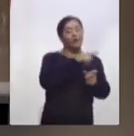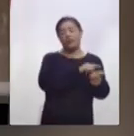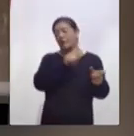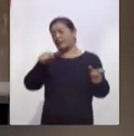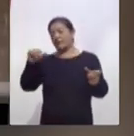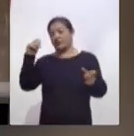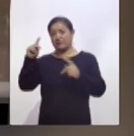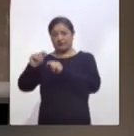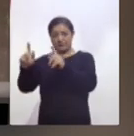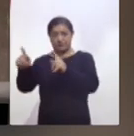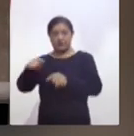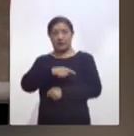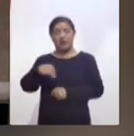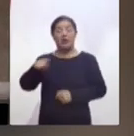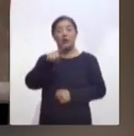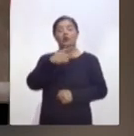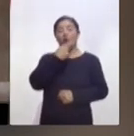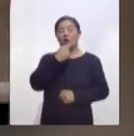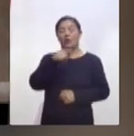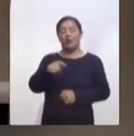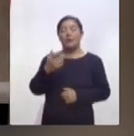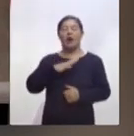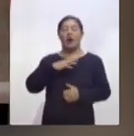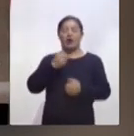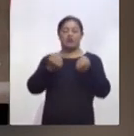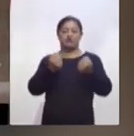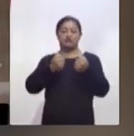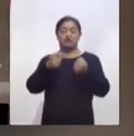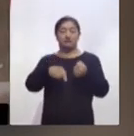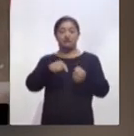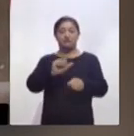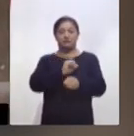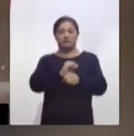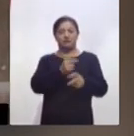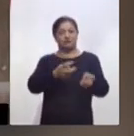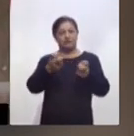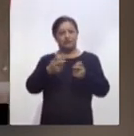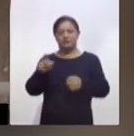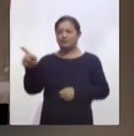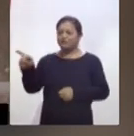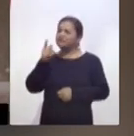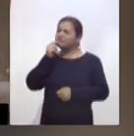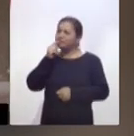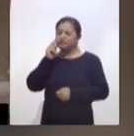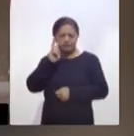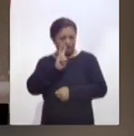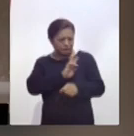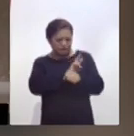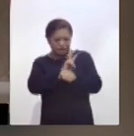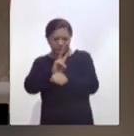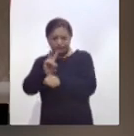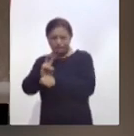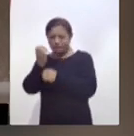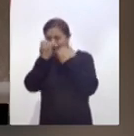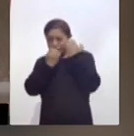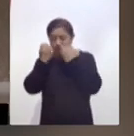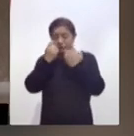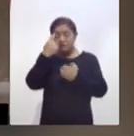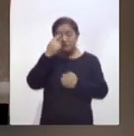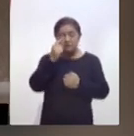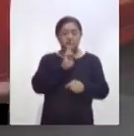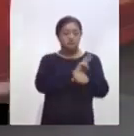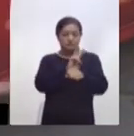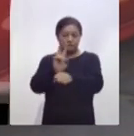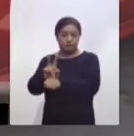quien transitaba en un vehículo robado. Los hechos se llevaron a cabo cuando los elementos estatales que se encontraban realizando acciones inherentes para brindar seguridad y